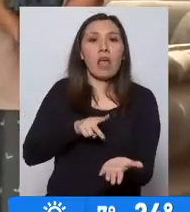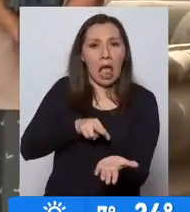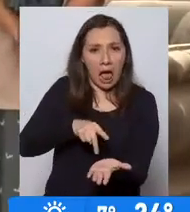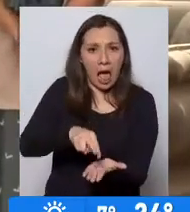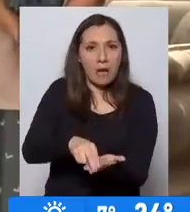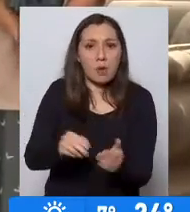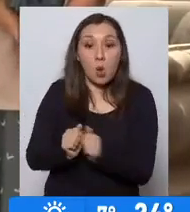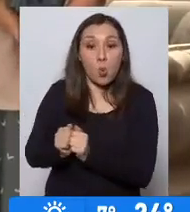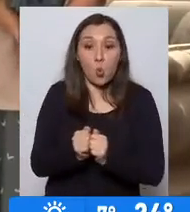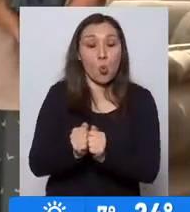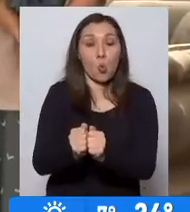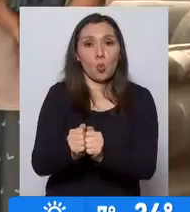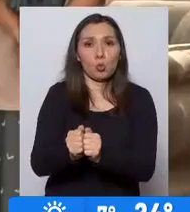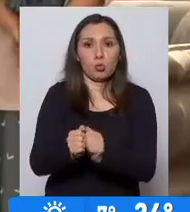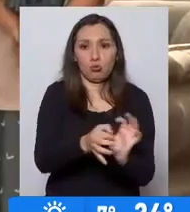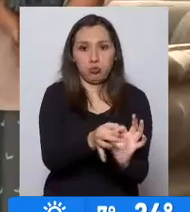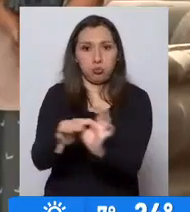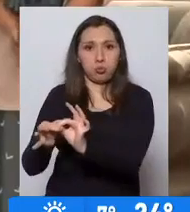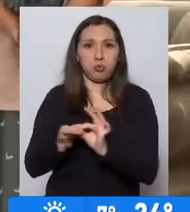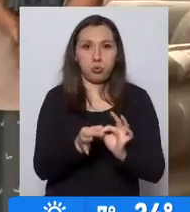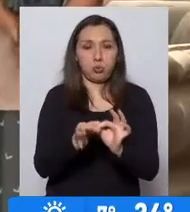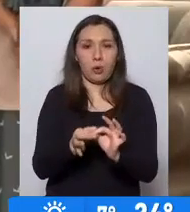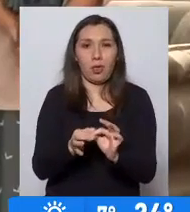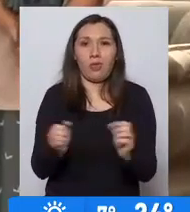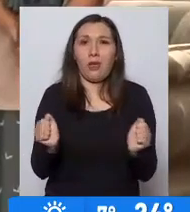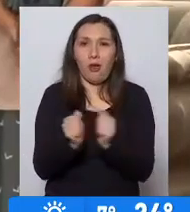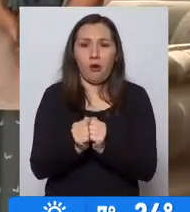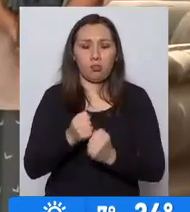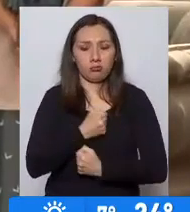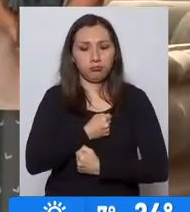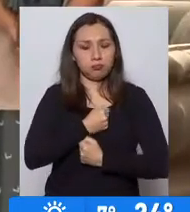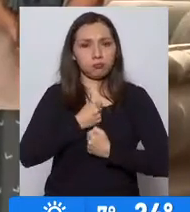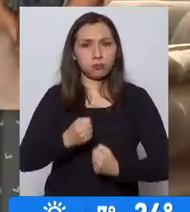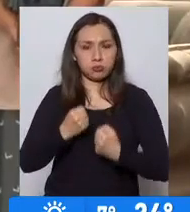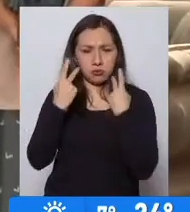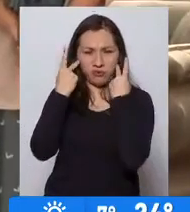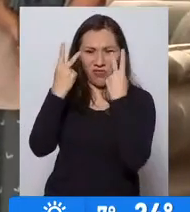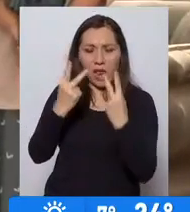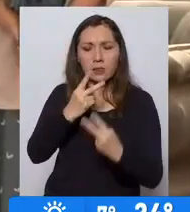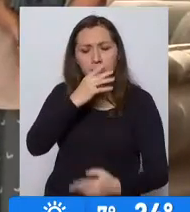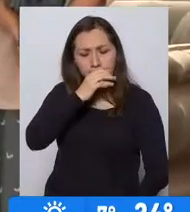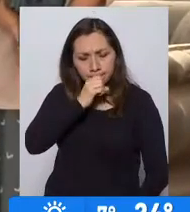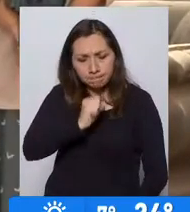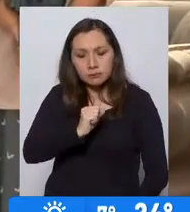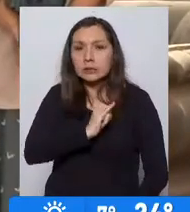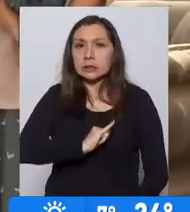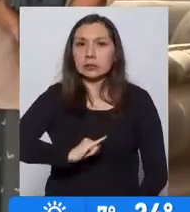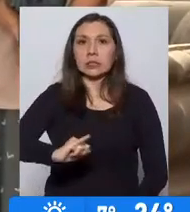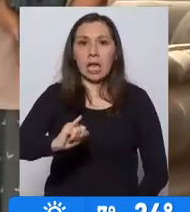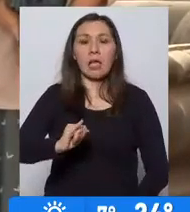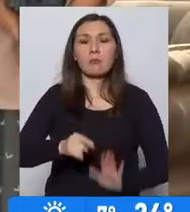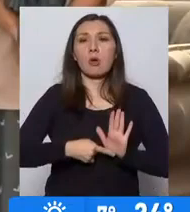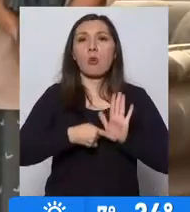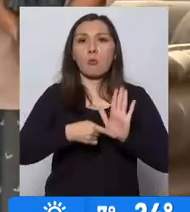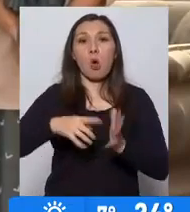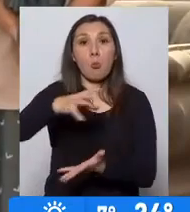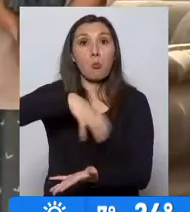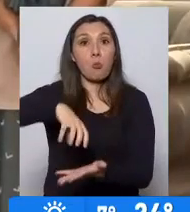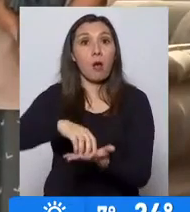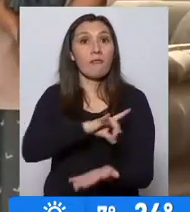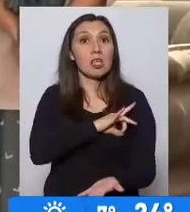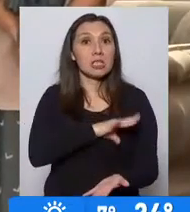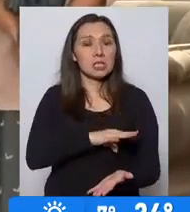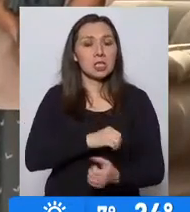caminar. Juntos y unidos, y con el coraje y la resiliencia que siempre ha demostrado el pueblo de